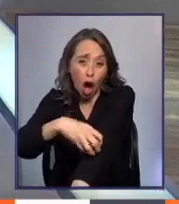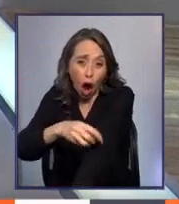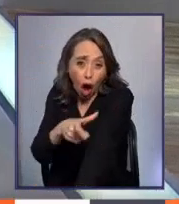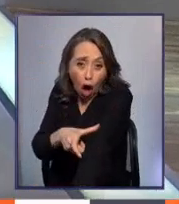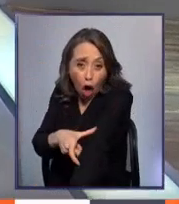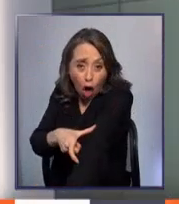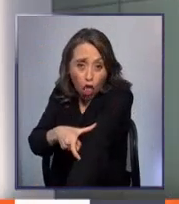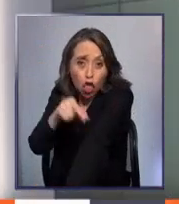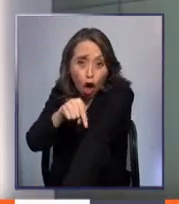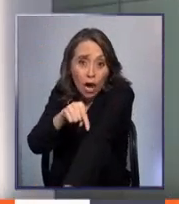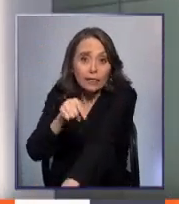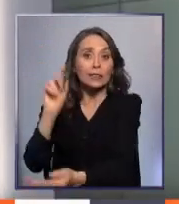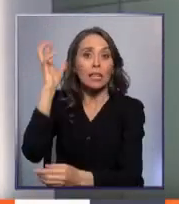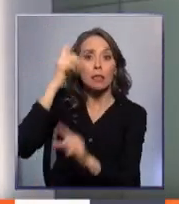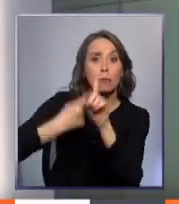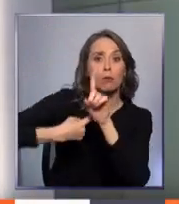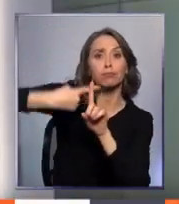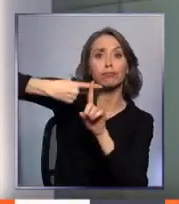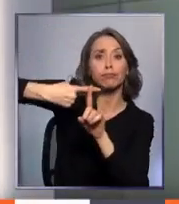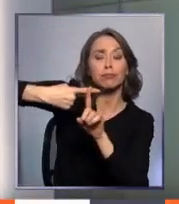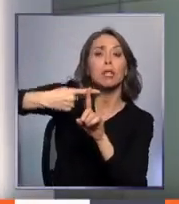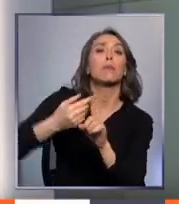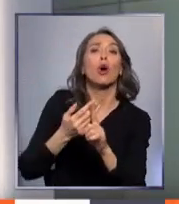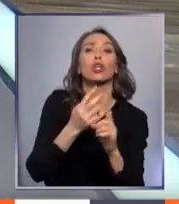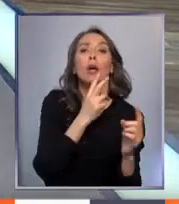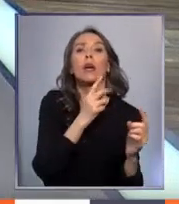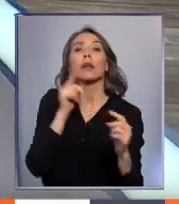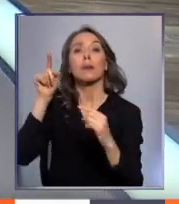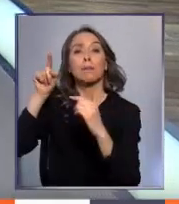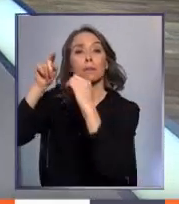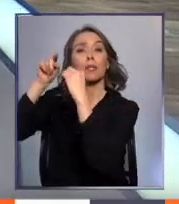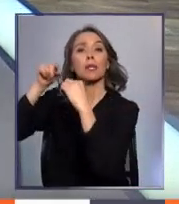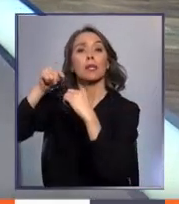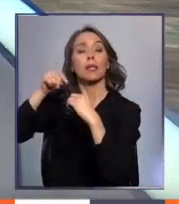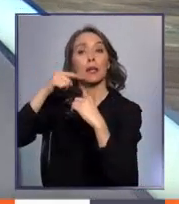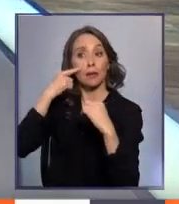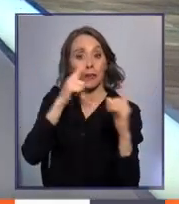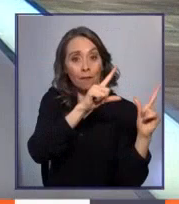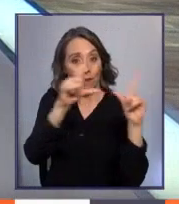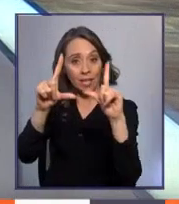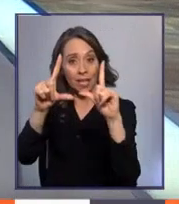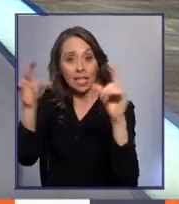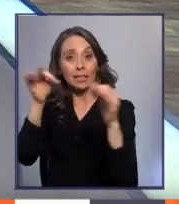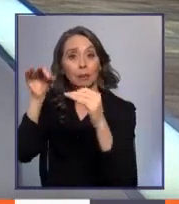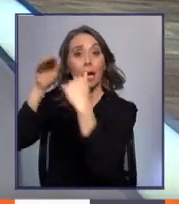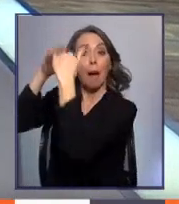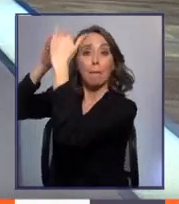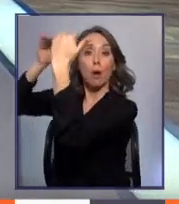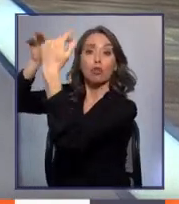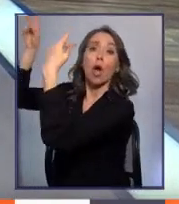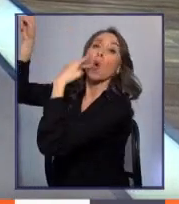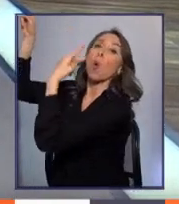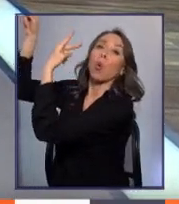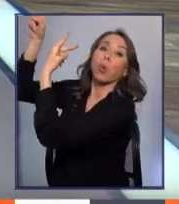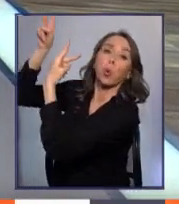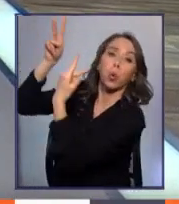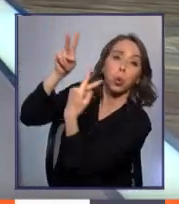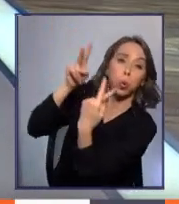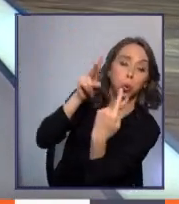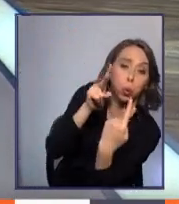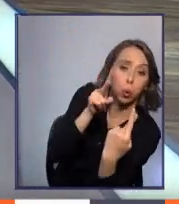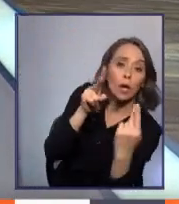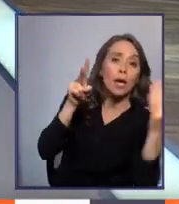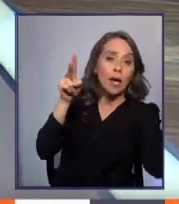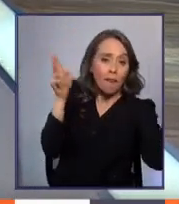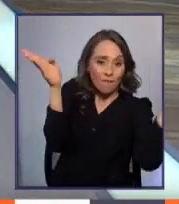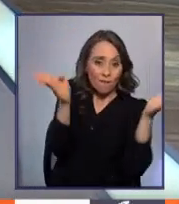esta condición que se relaciona mucho con el viento que baja. Con la próxima gráfica lo vamos a ver desde la cordillera y comprime el aire desde la